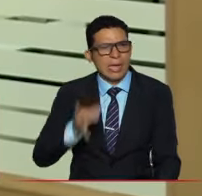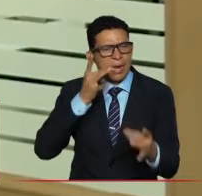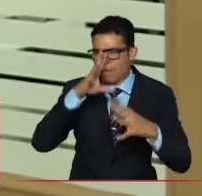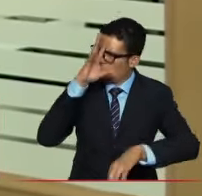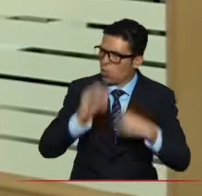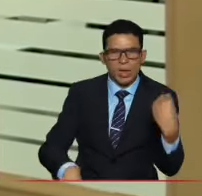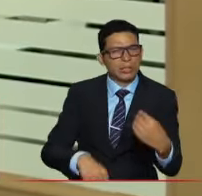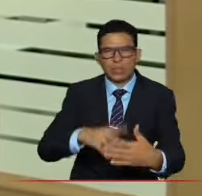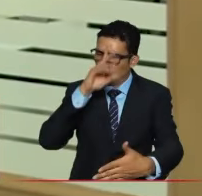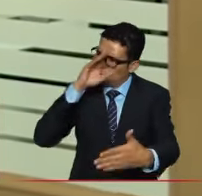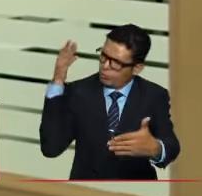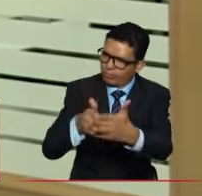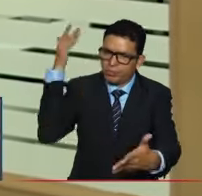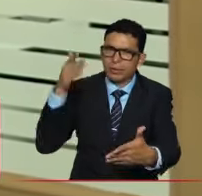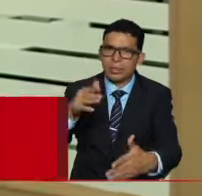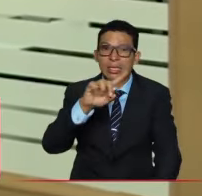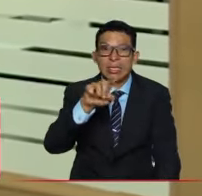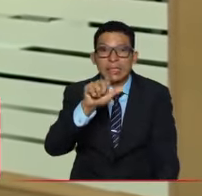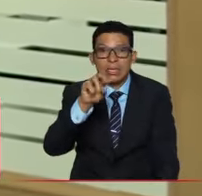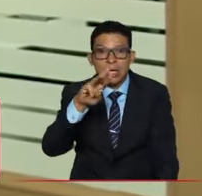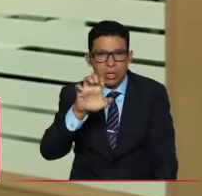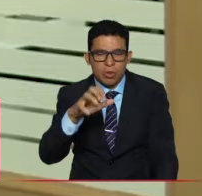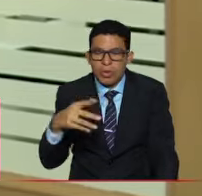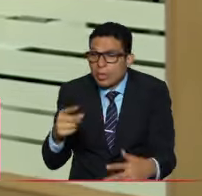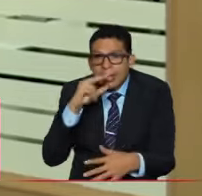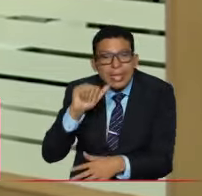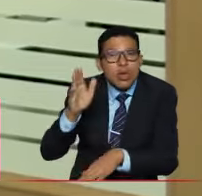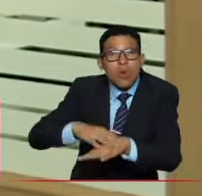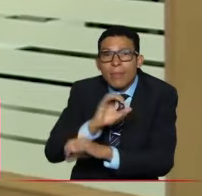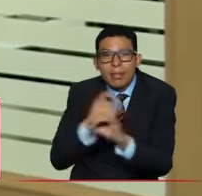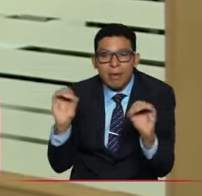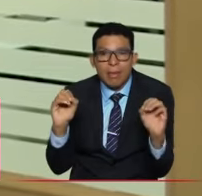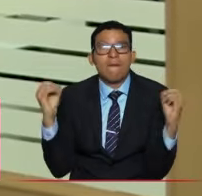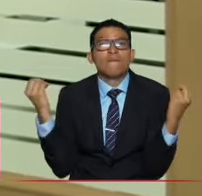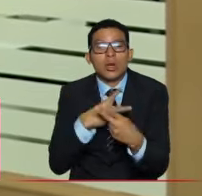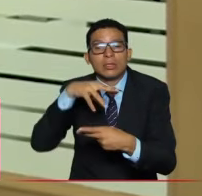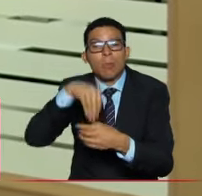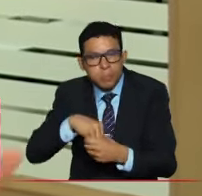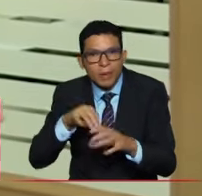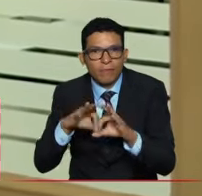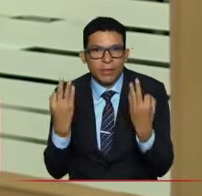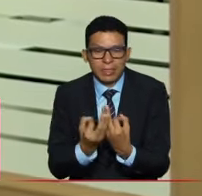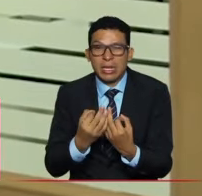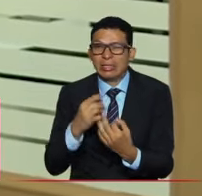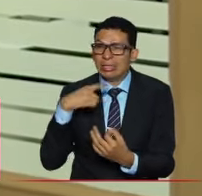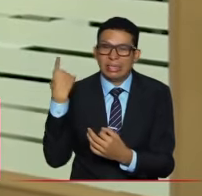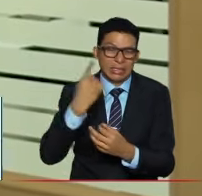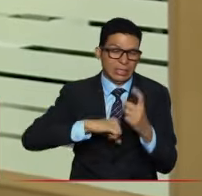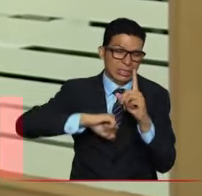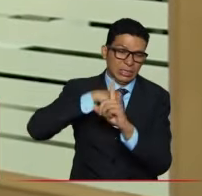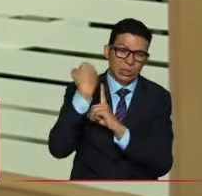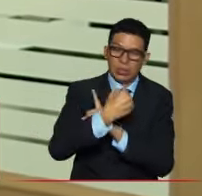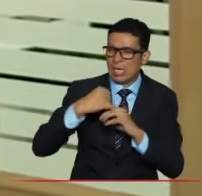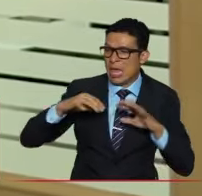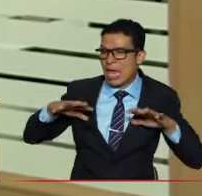alrededor de la muerte de Salomé, que ha sido una víctima inocente de violencia intrafamiliar que está carcomiendo nuestra